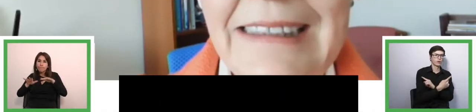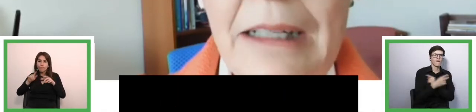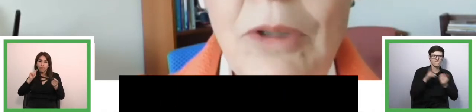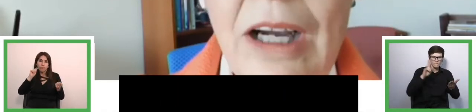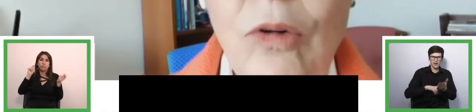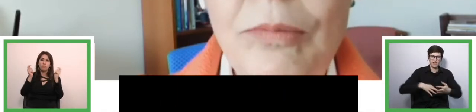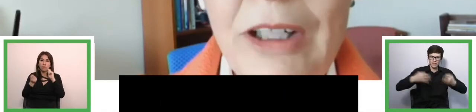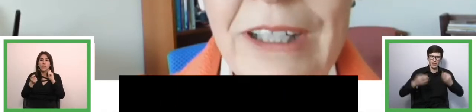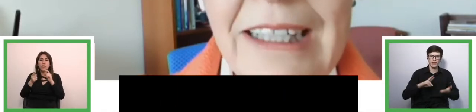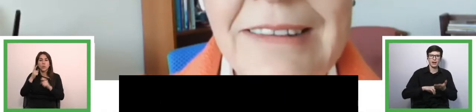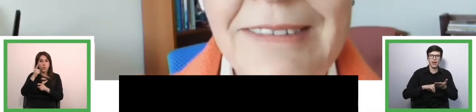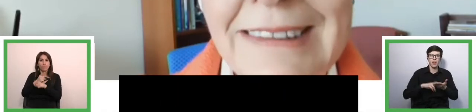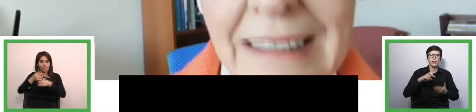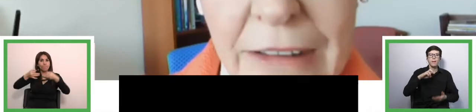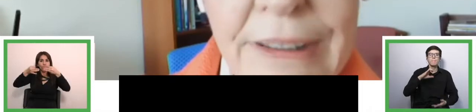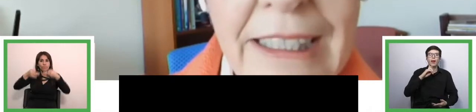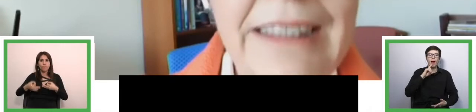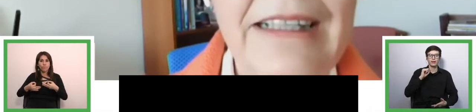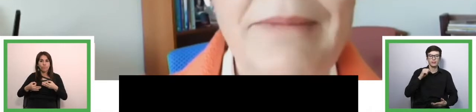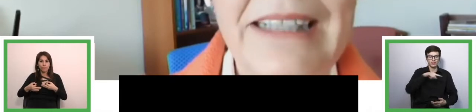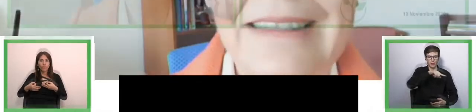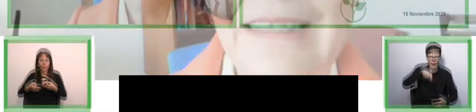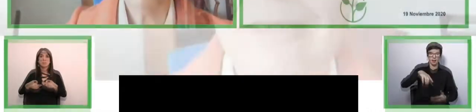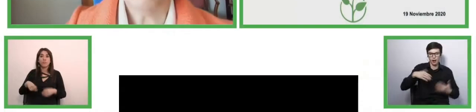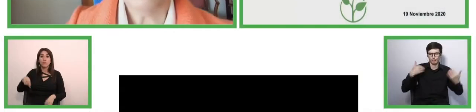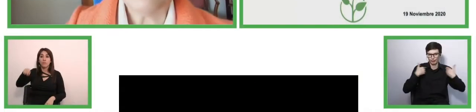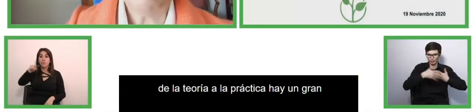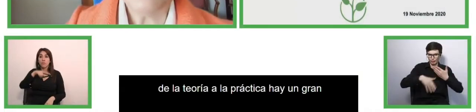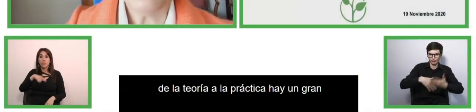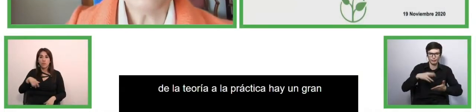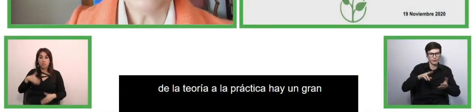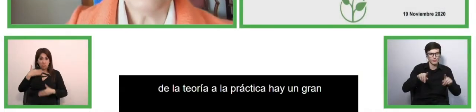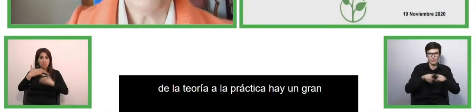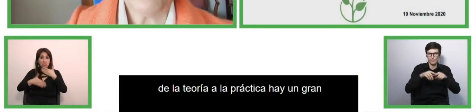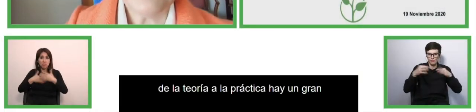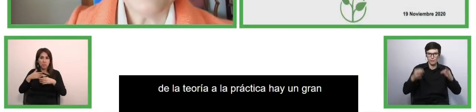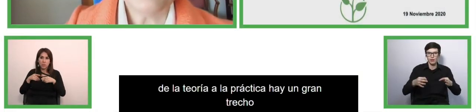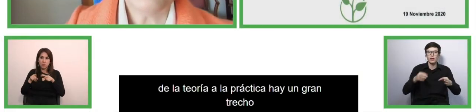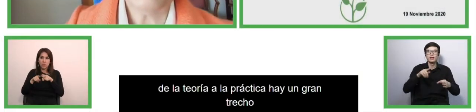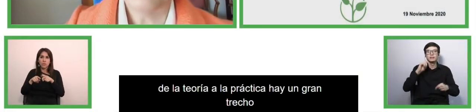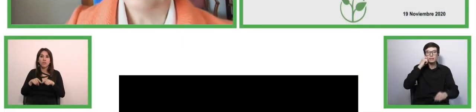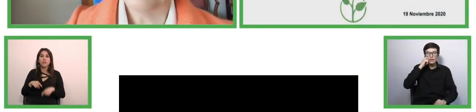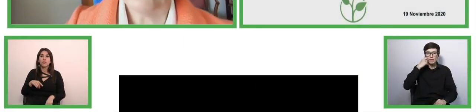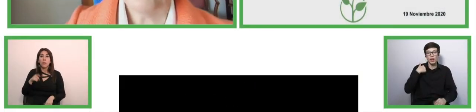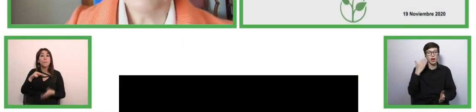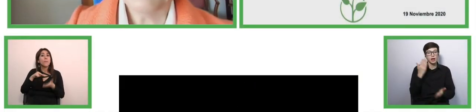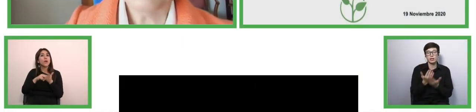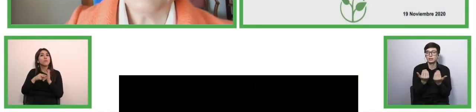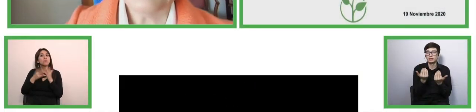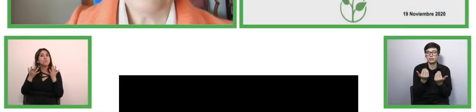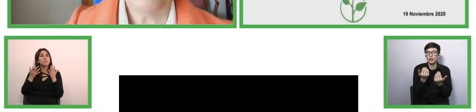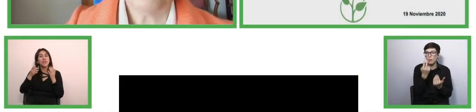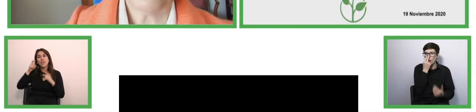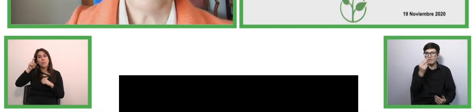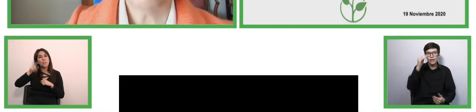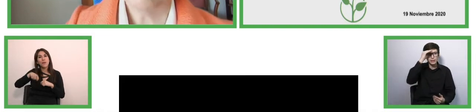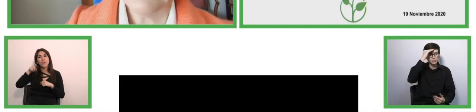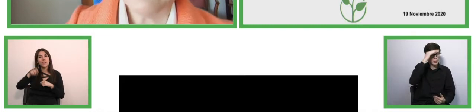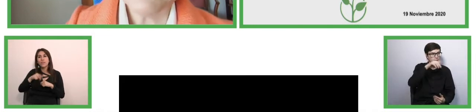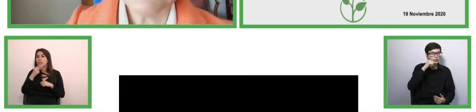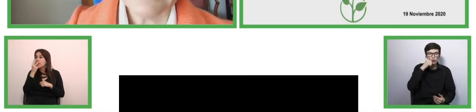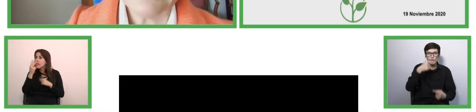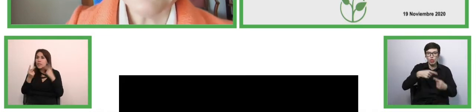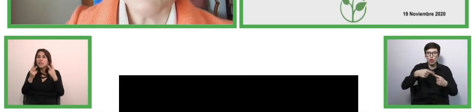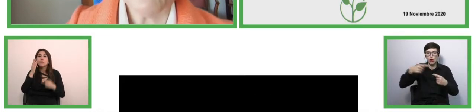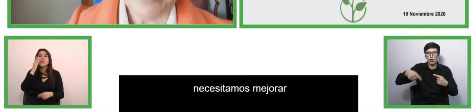necesitamos aún mejorar significativamente las experiencias cotidianas de jóvenes y niños con